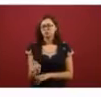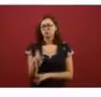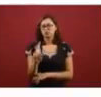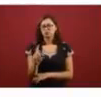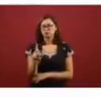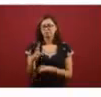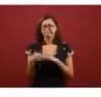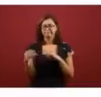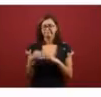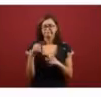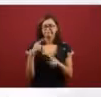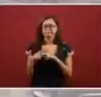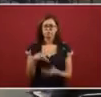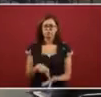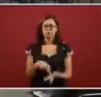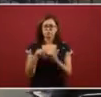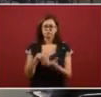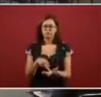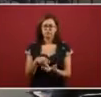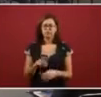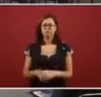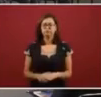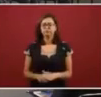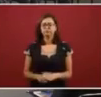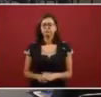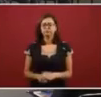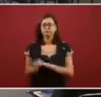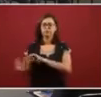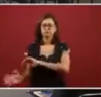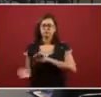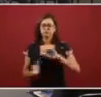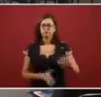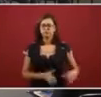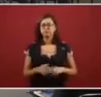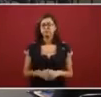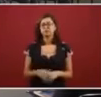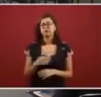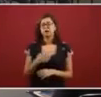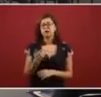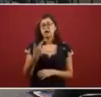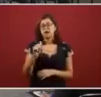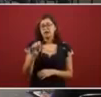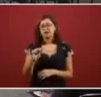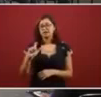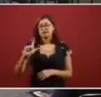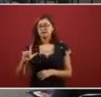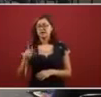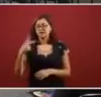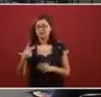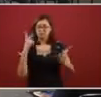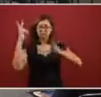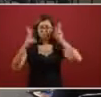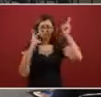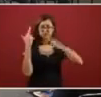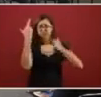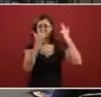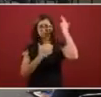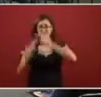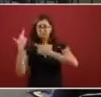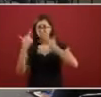14.30 pesos por kilo. En verificación de gas LP, el operativo ordinario de